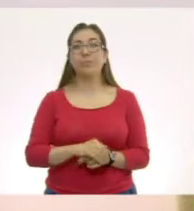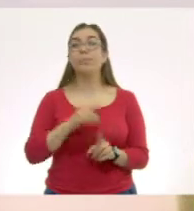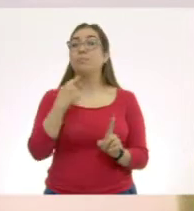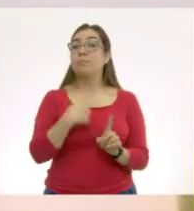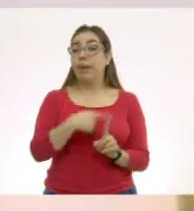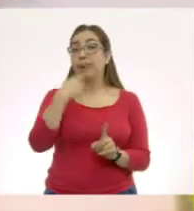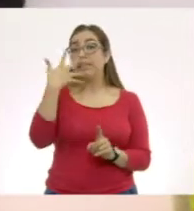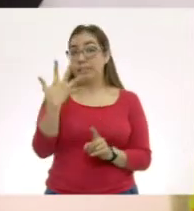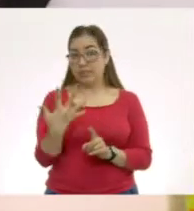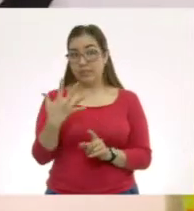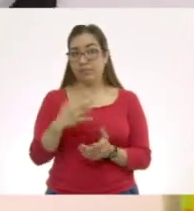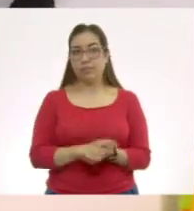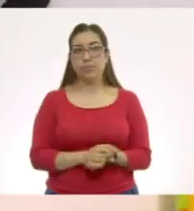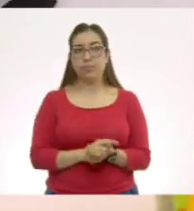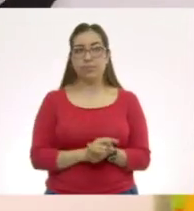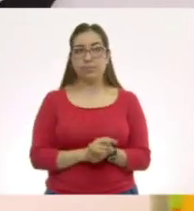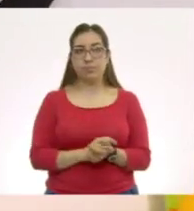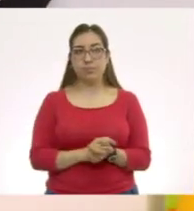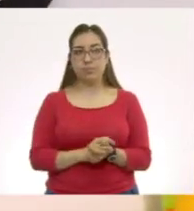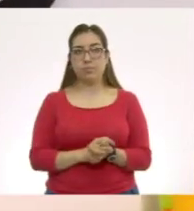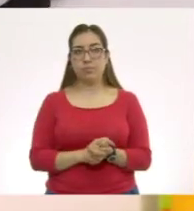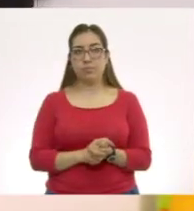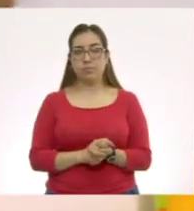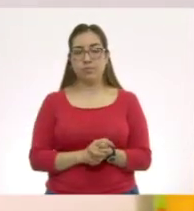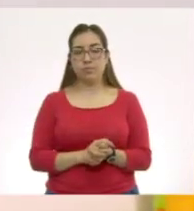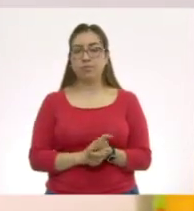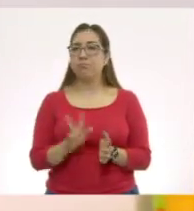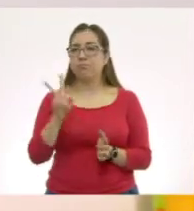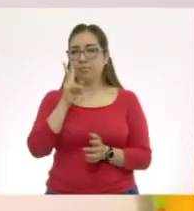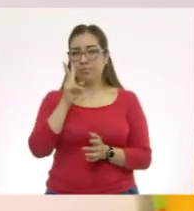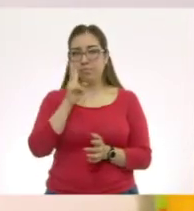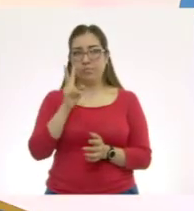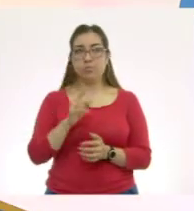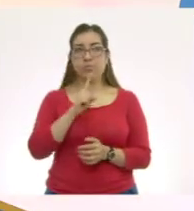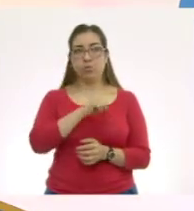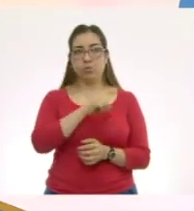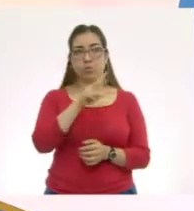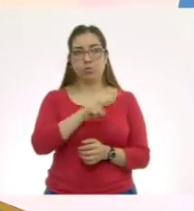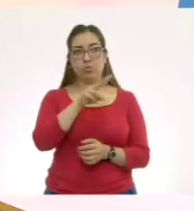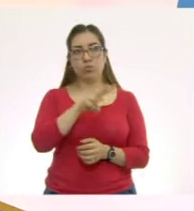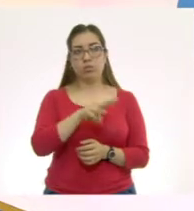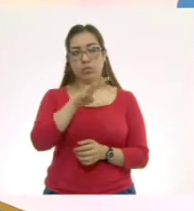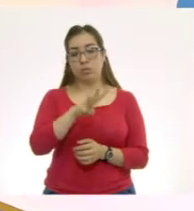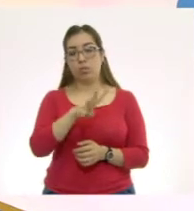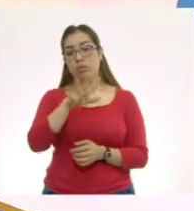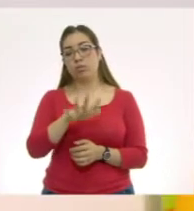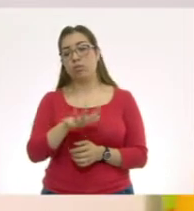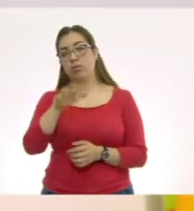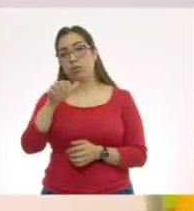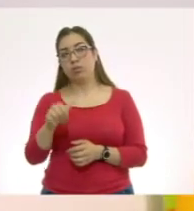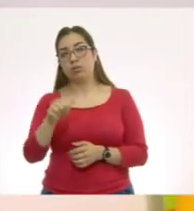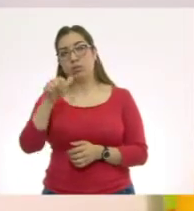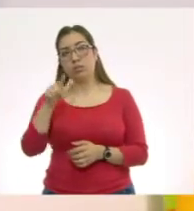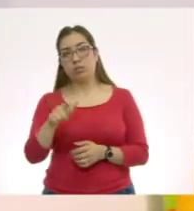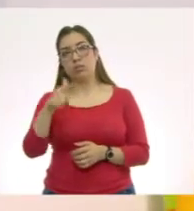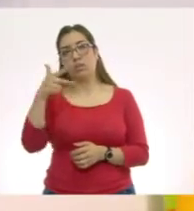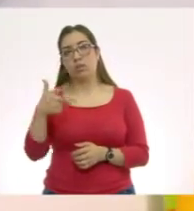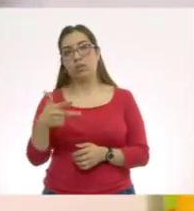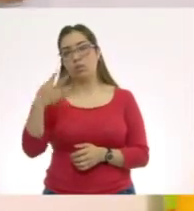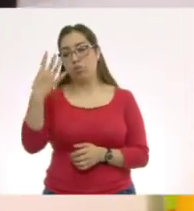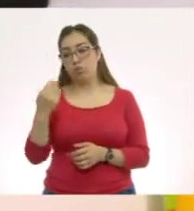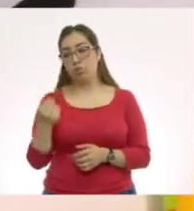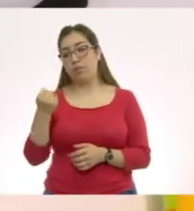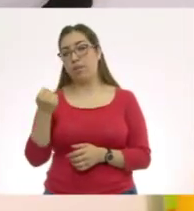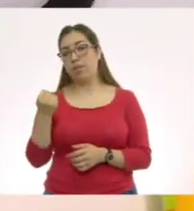Más 5. ¿Ya son los 10? Vamos a mí me a falta contar. Uno. 1, 2, 3, 4, 5, 6, 7,